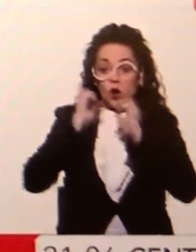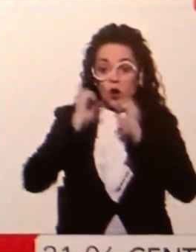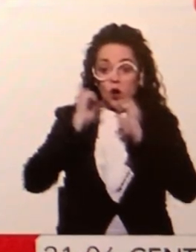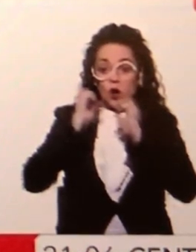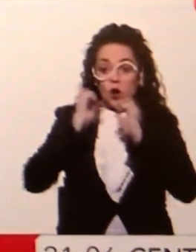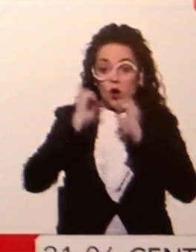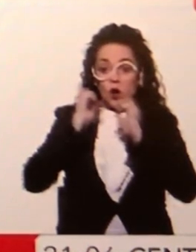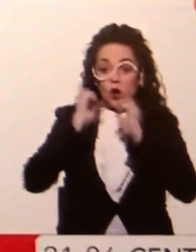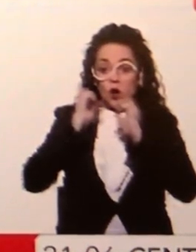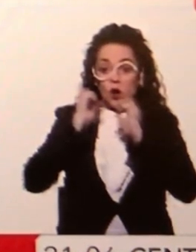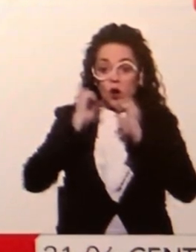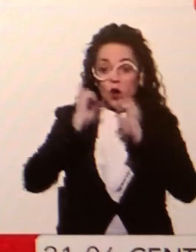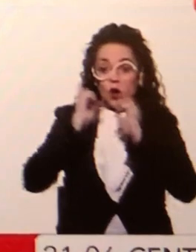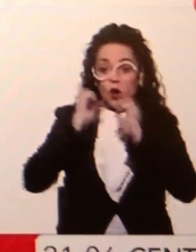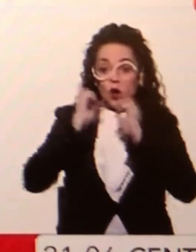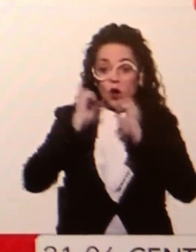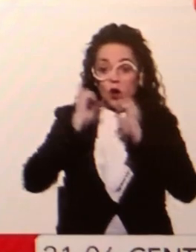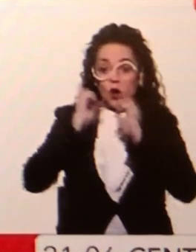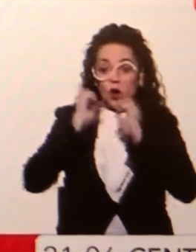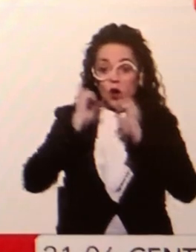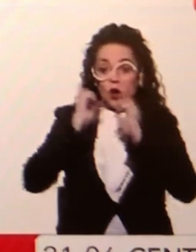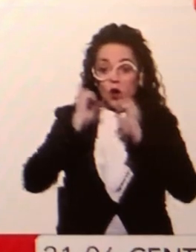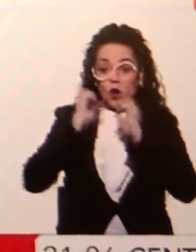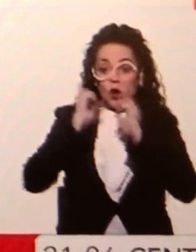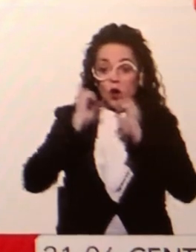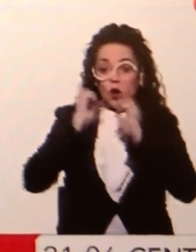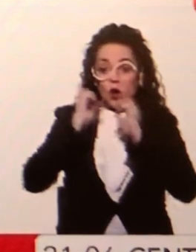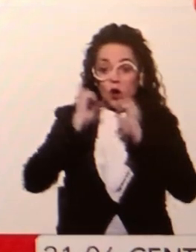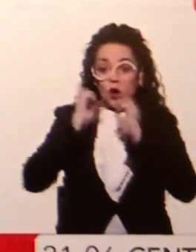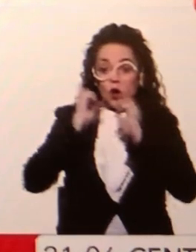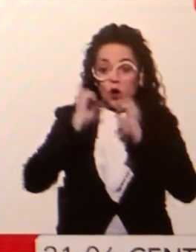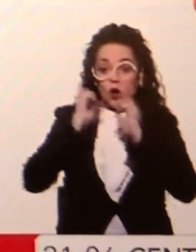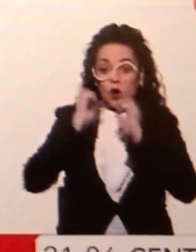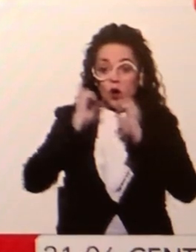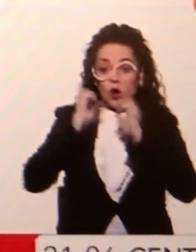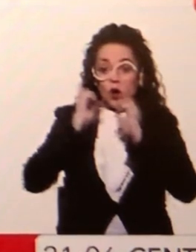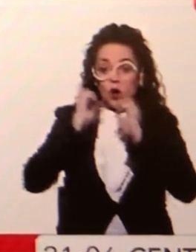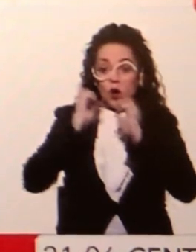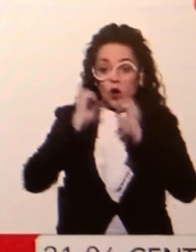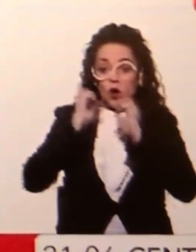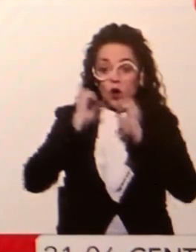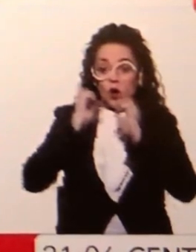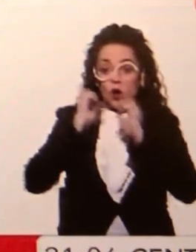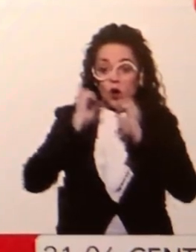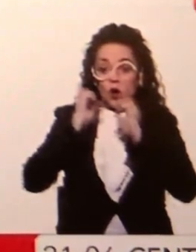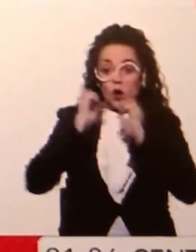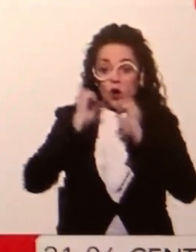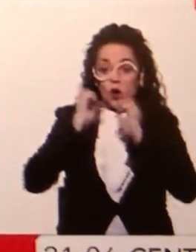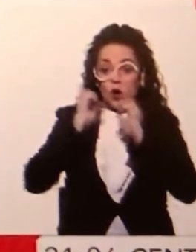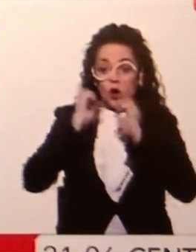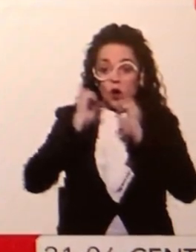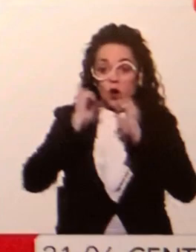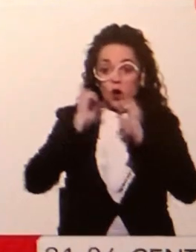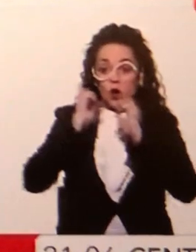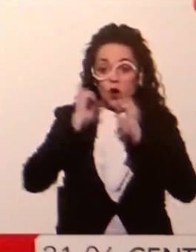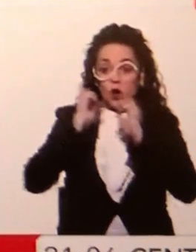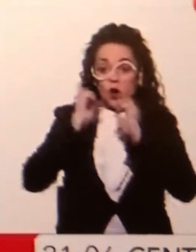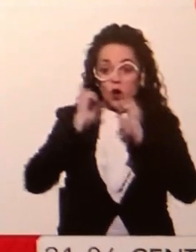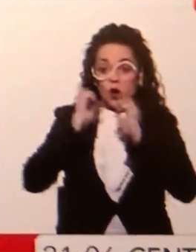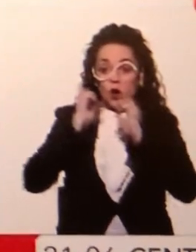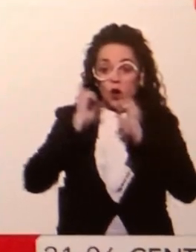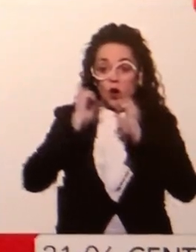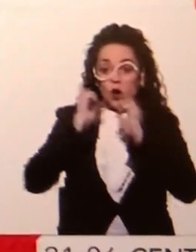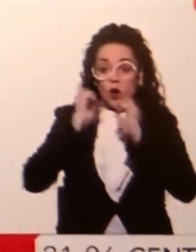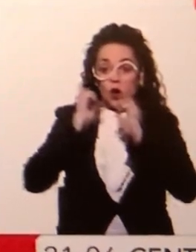que Ricardo salin Salinas pliego se ha hecho que la virgen le habla voltea para otro lado y y como como pateando un botellón o